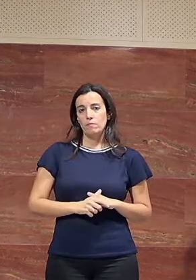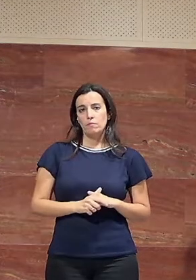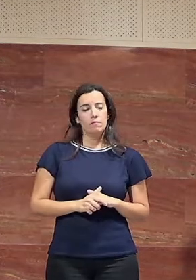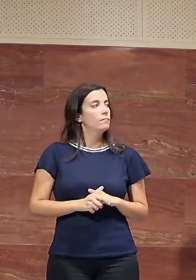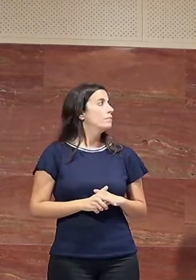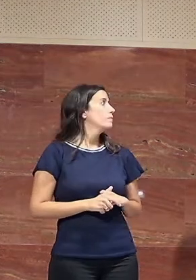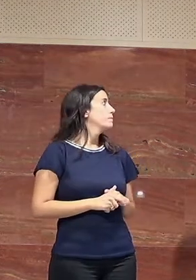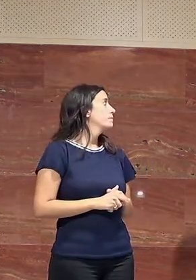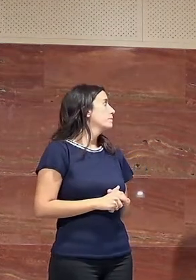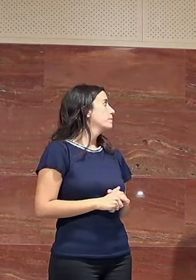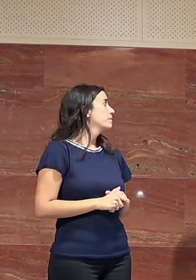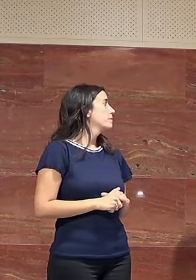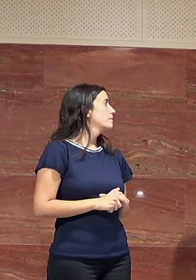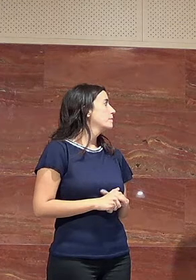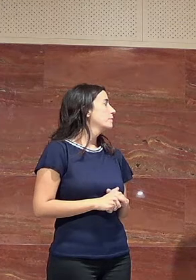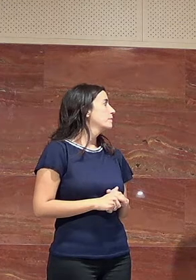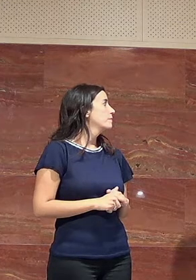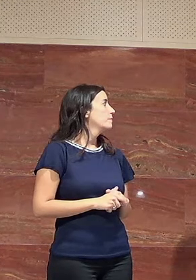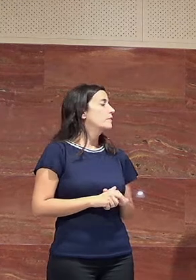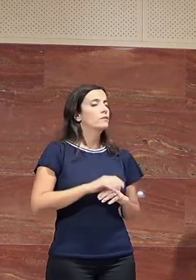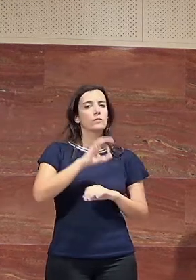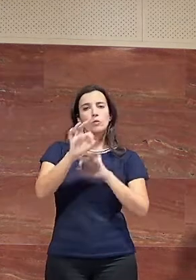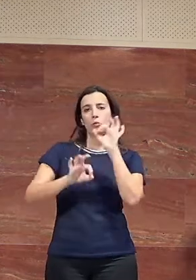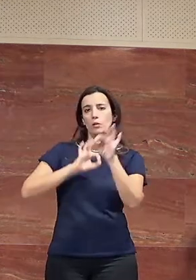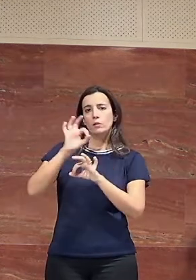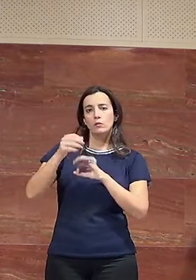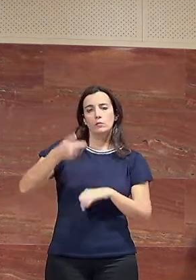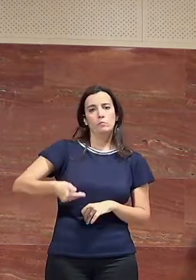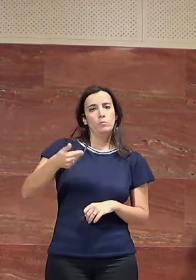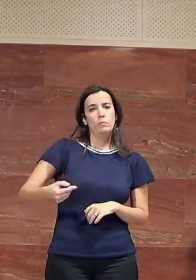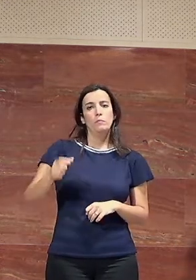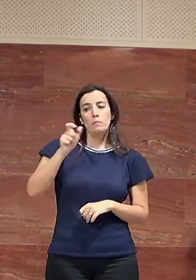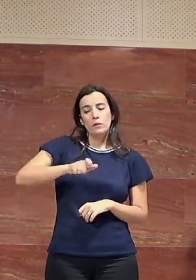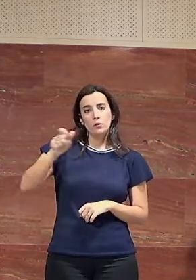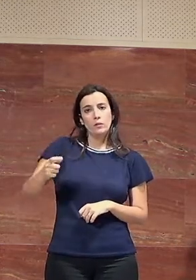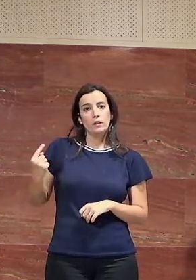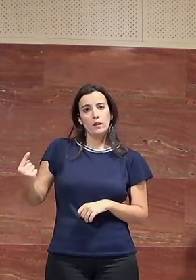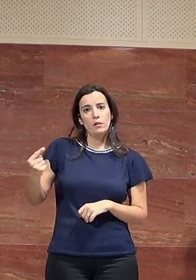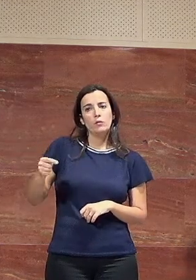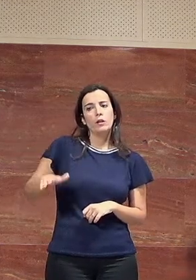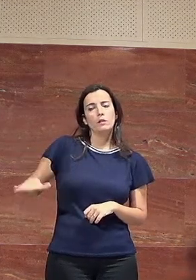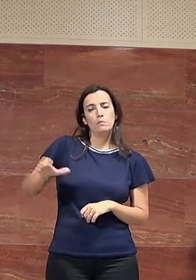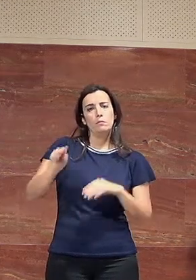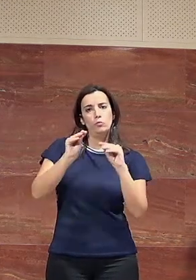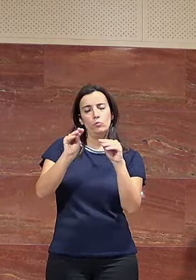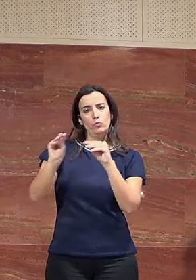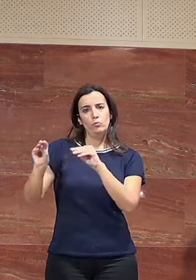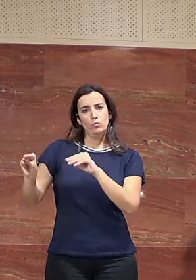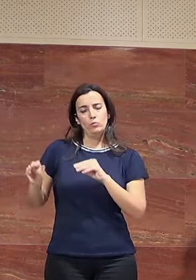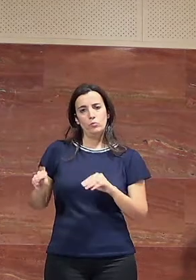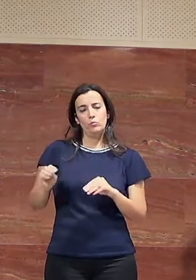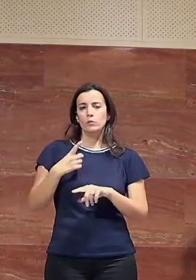es importante que cada persona tenga su propio espacio. Ujú. Es la diferencia con los